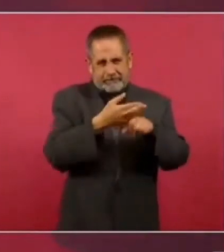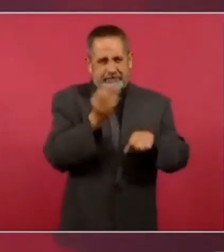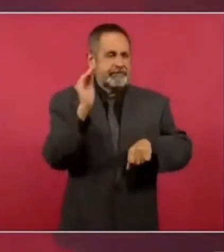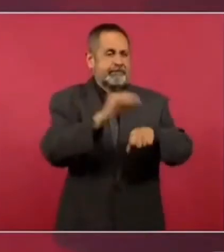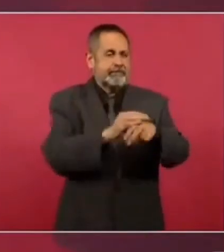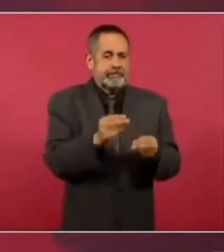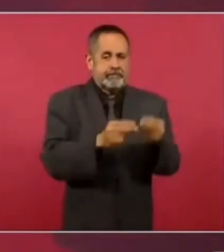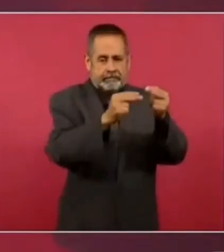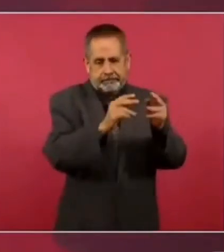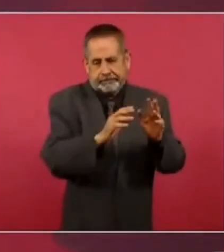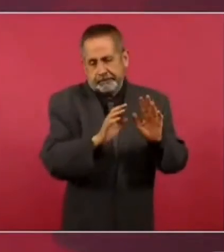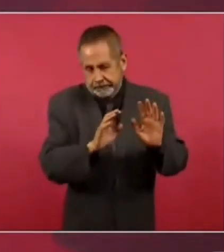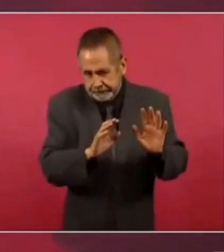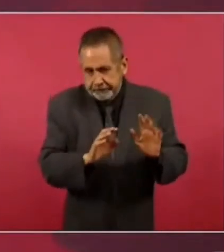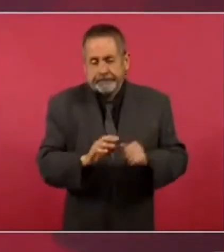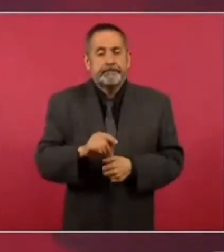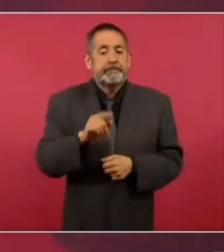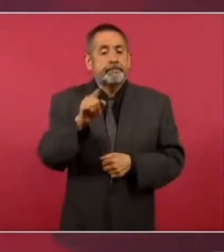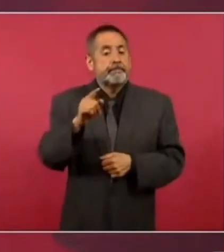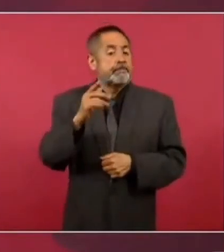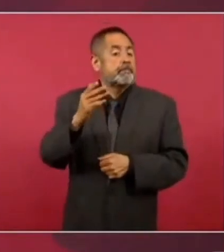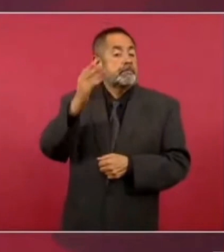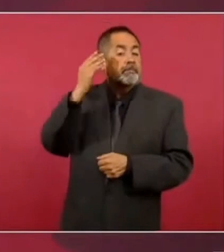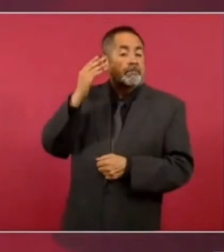Antes ya había sucedido.